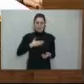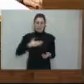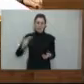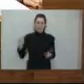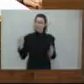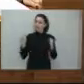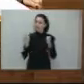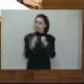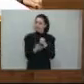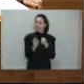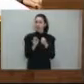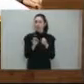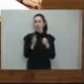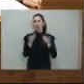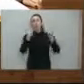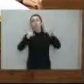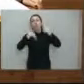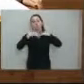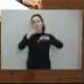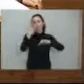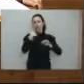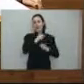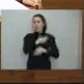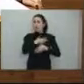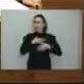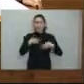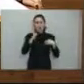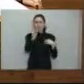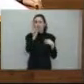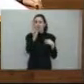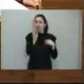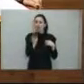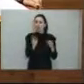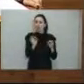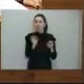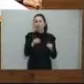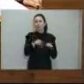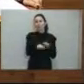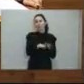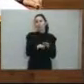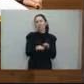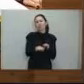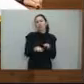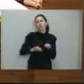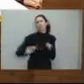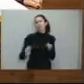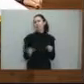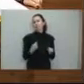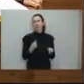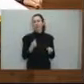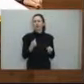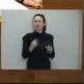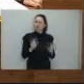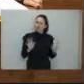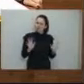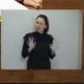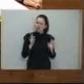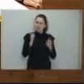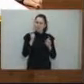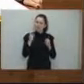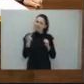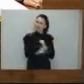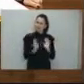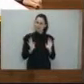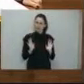de orillar o de eludir, como ustedes lo quieran denominar, las críticas mezquinas. También vamos a tratar de